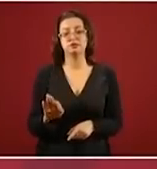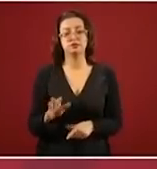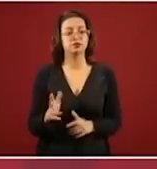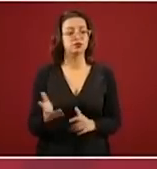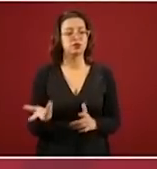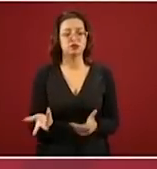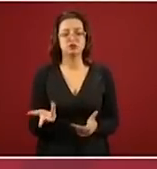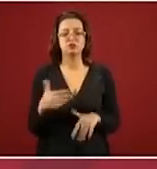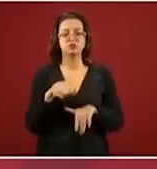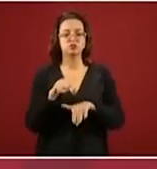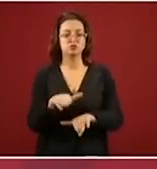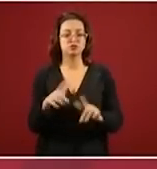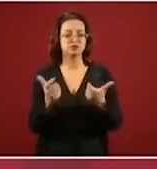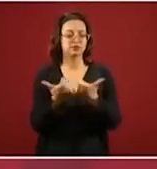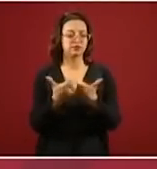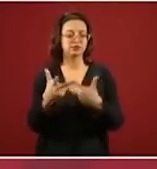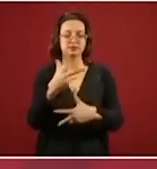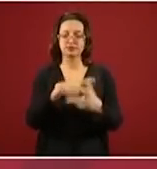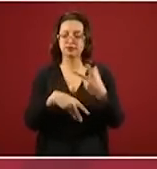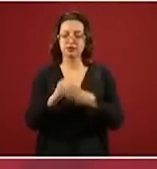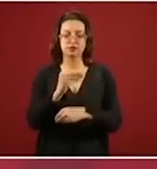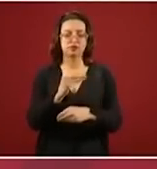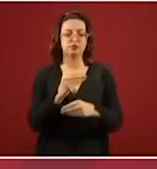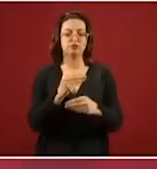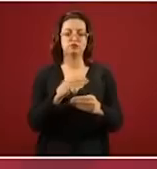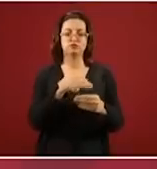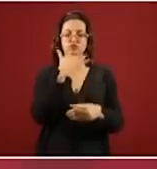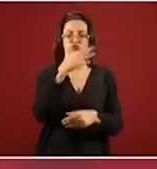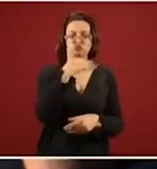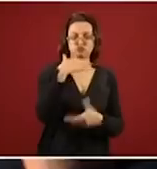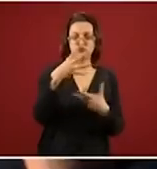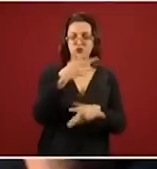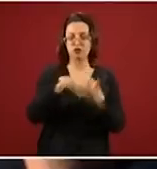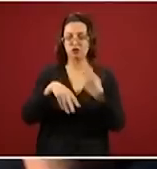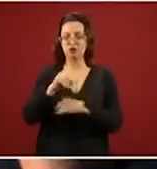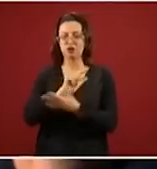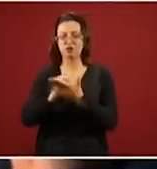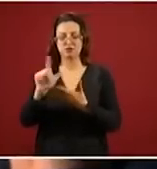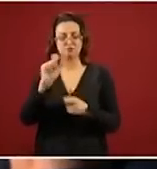el manejo del dinero el lavado del dinero